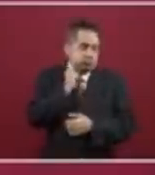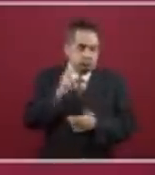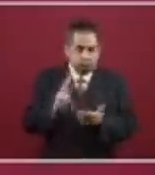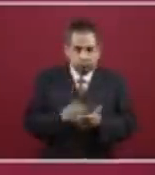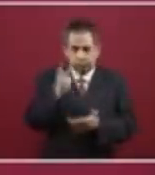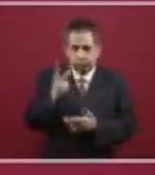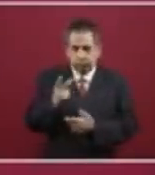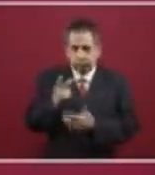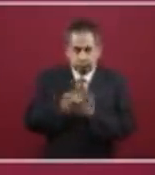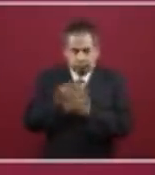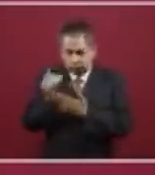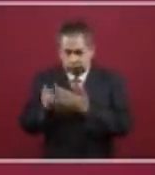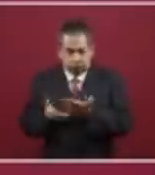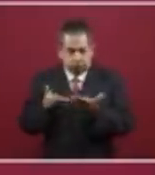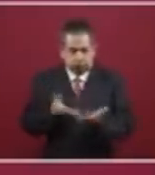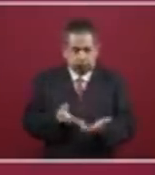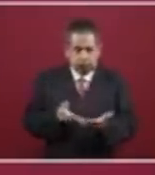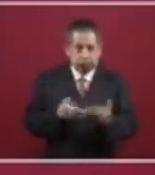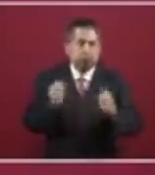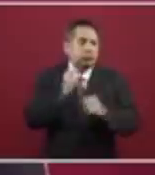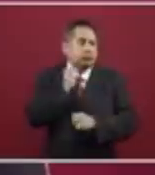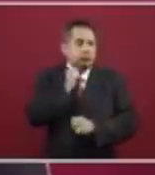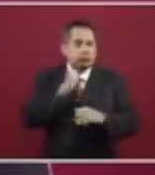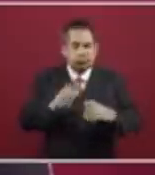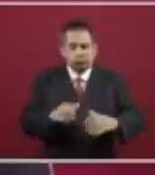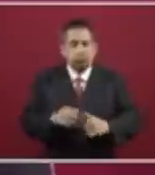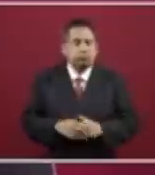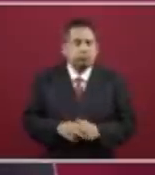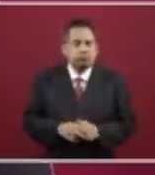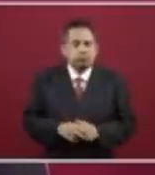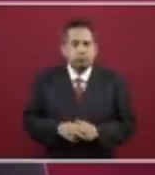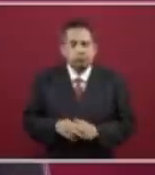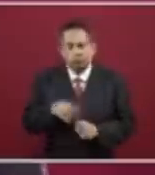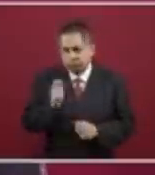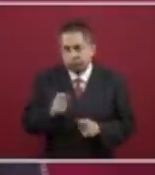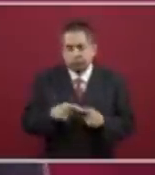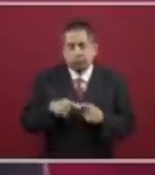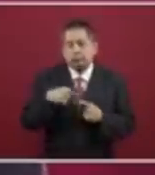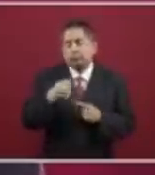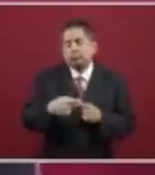el proyecto al Senado y se